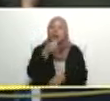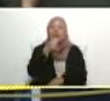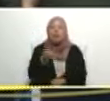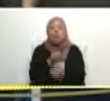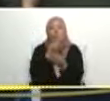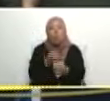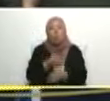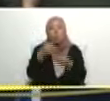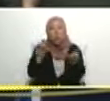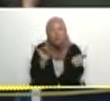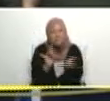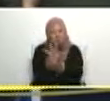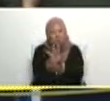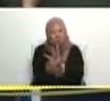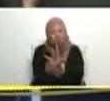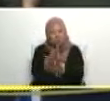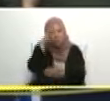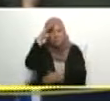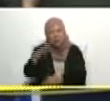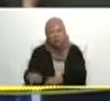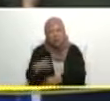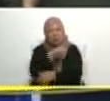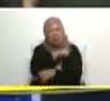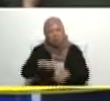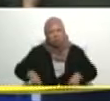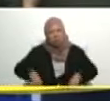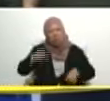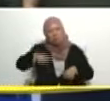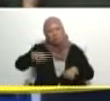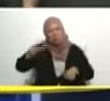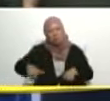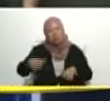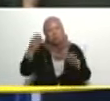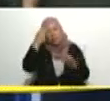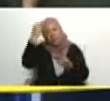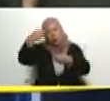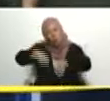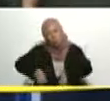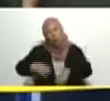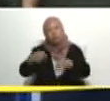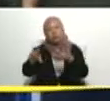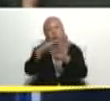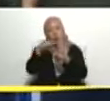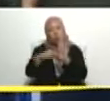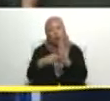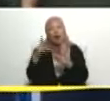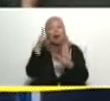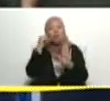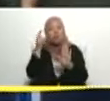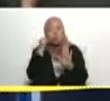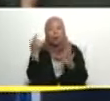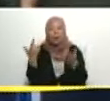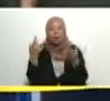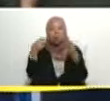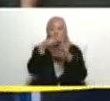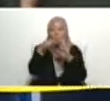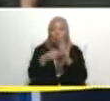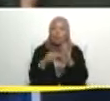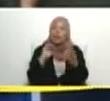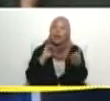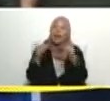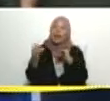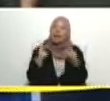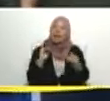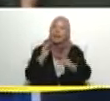y expulsión de la Fuerza Armada Nacional Bolivariana de acuerdo a las tradiciones y códigos morales de la